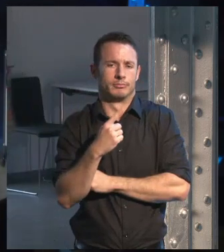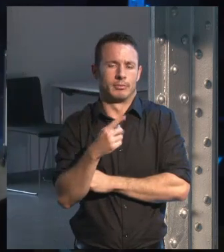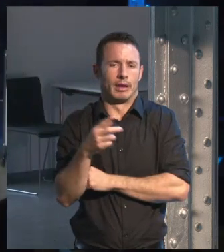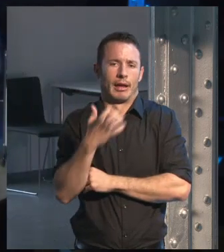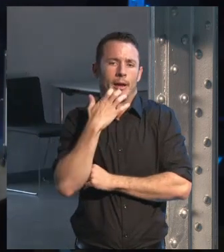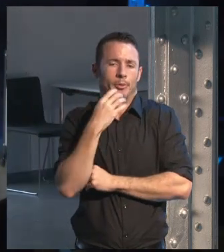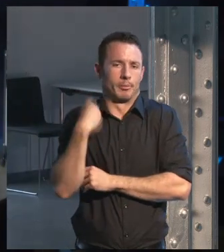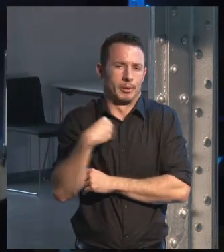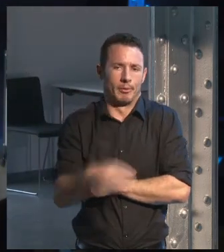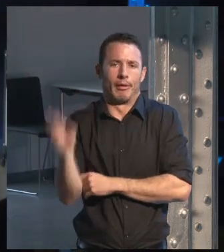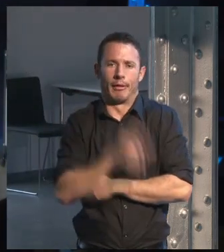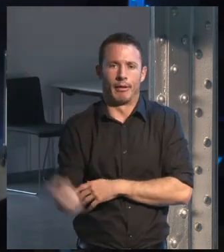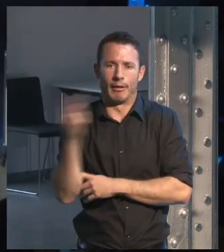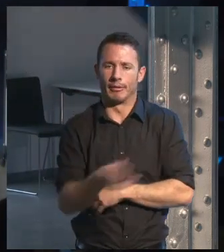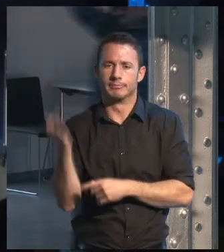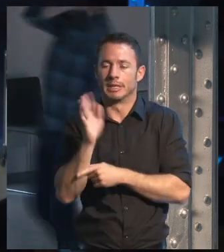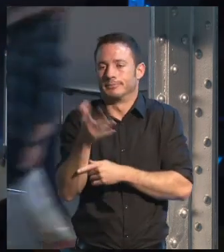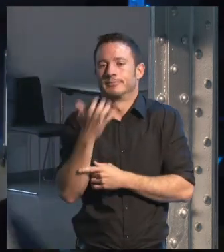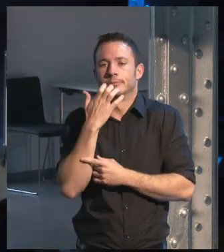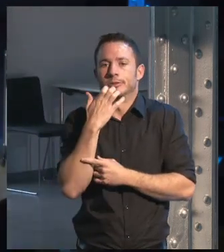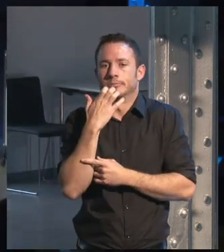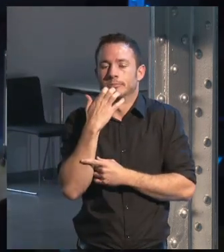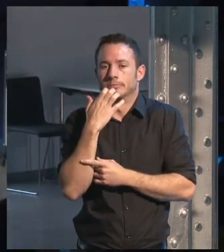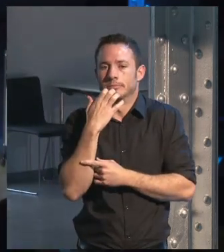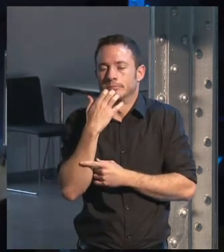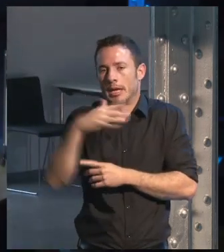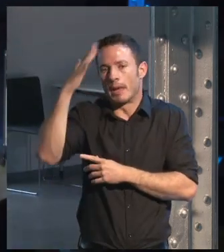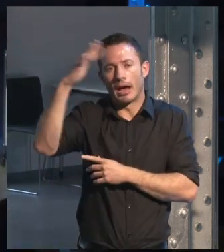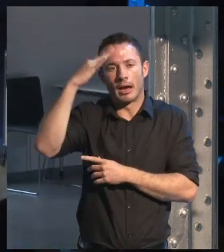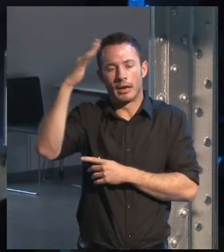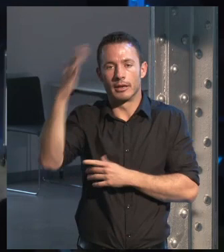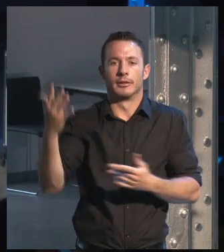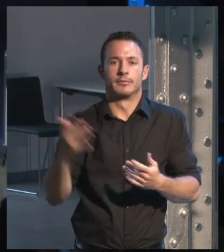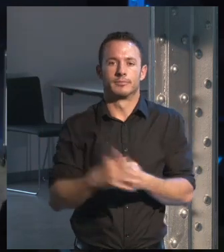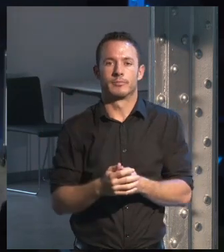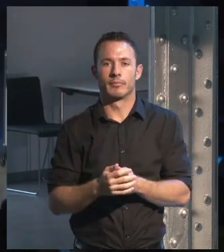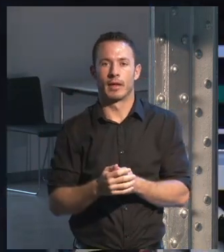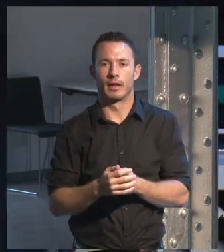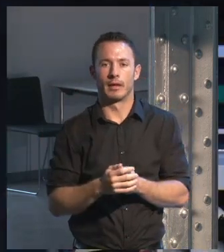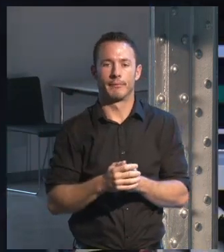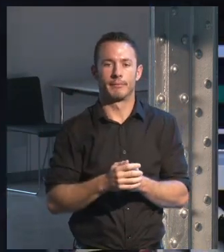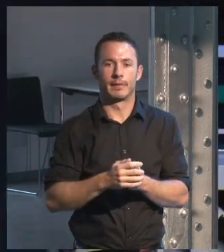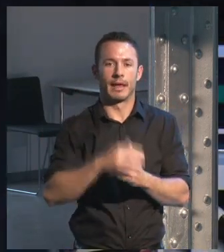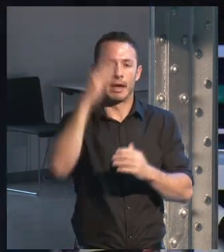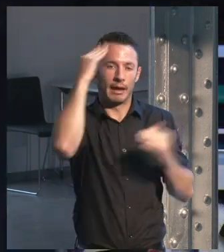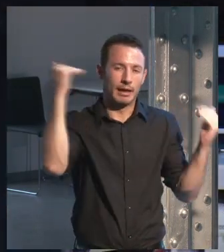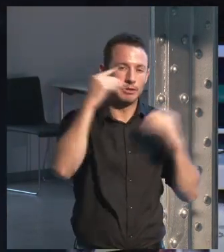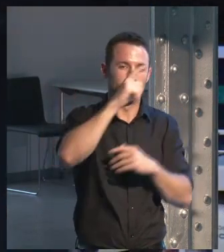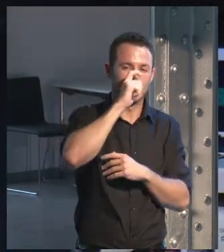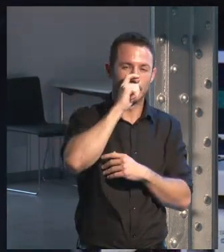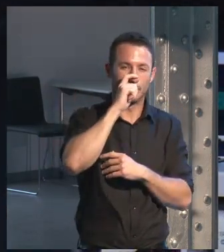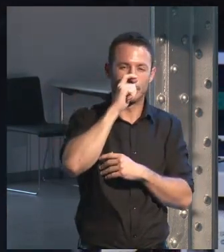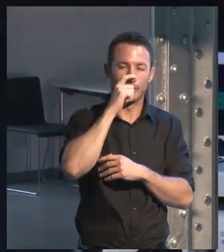pesados, pero es que nos parece el más claro. ¿Os imagináis estudiar el antiguo Egipto entrando en una